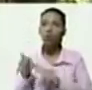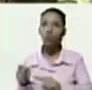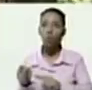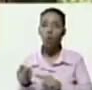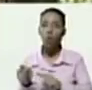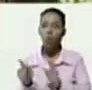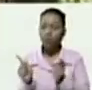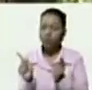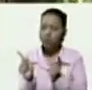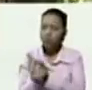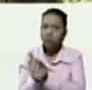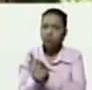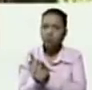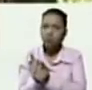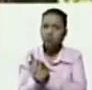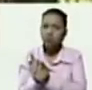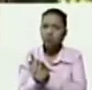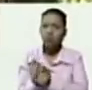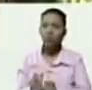pequeñez